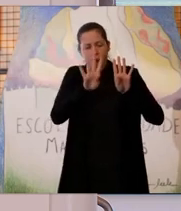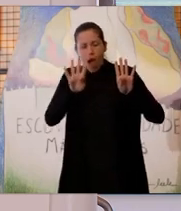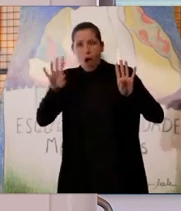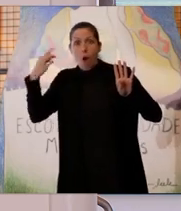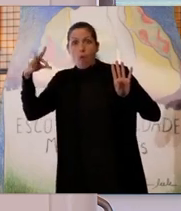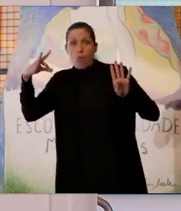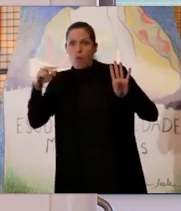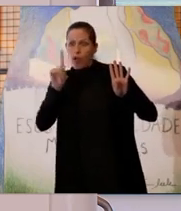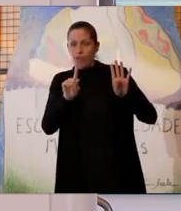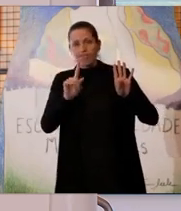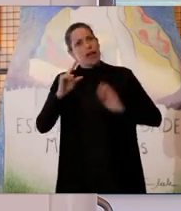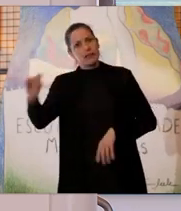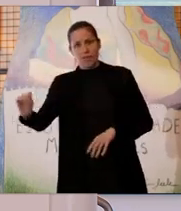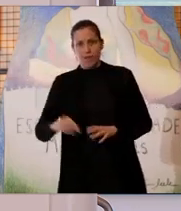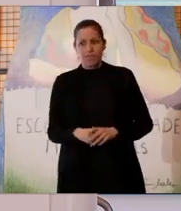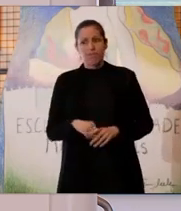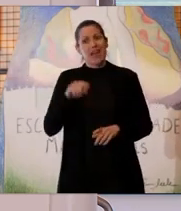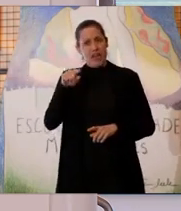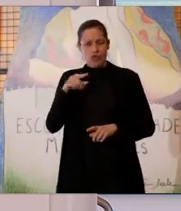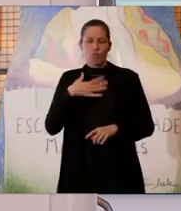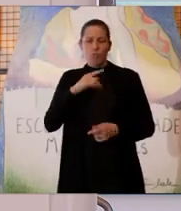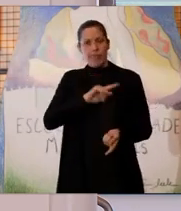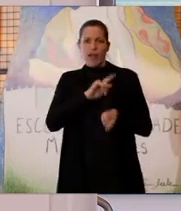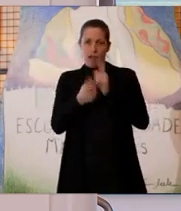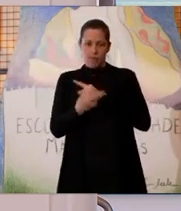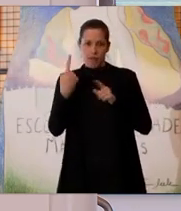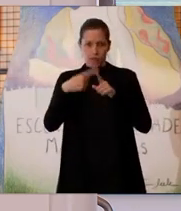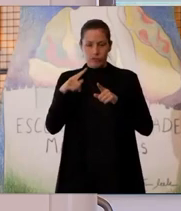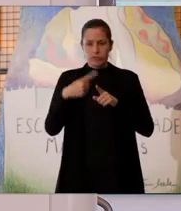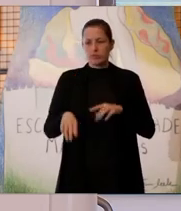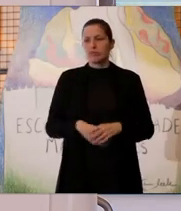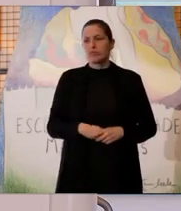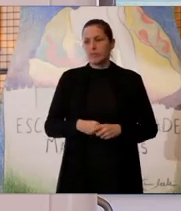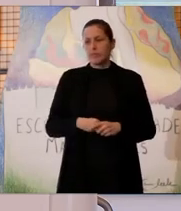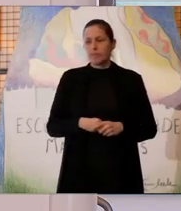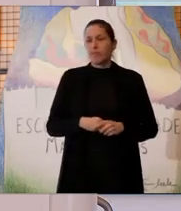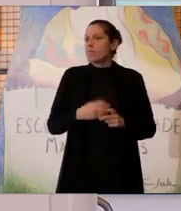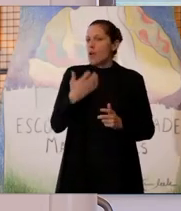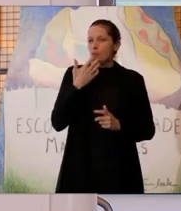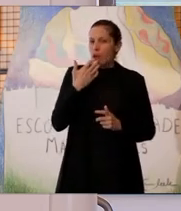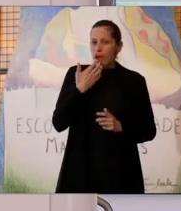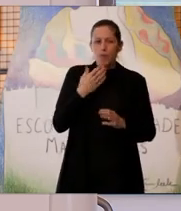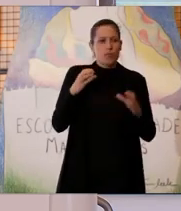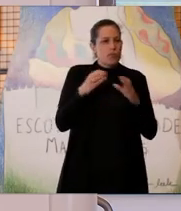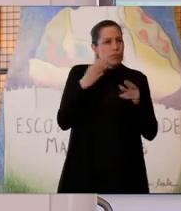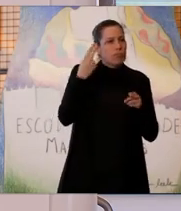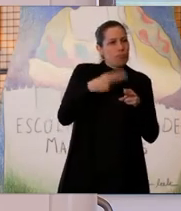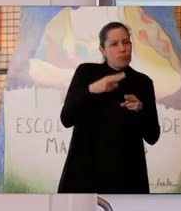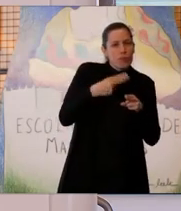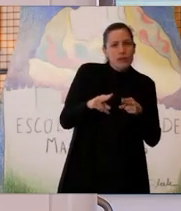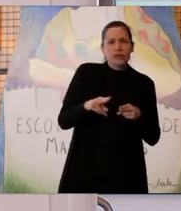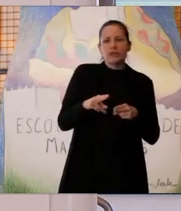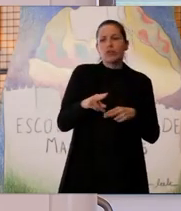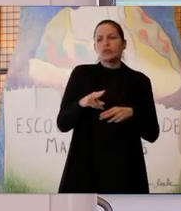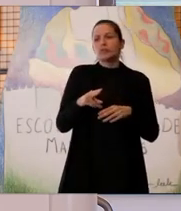que que transforman también y en el ámbito de lo orgánico de los partidos políticos yo creo que las mujeres tenemos que dar